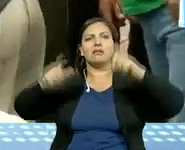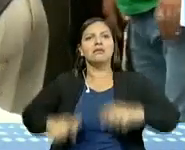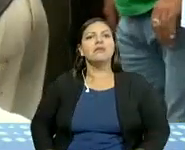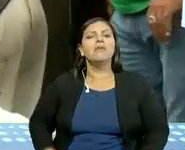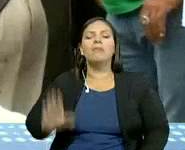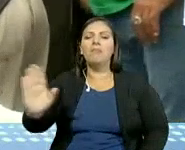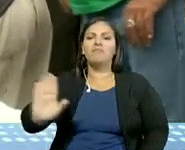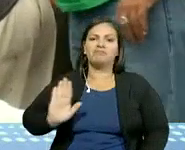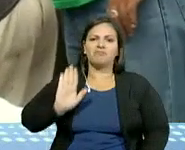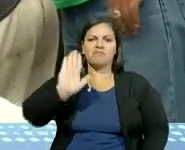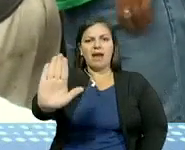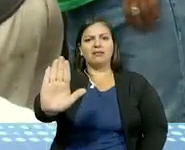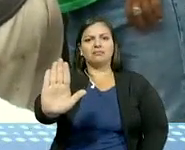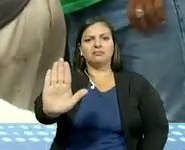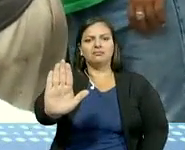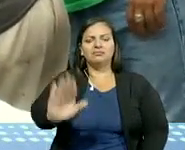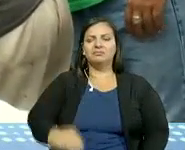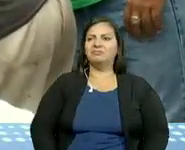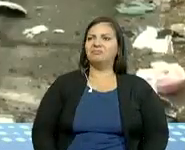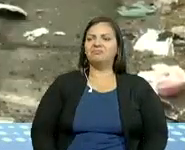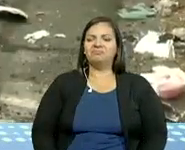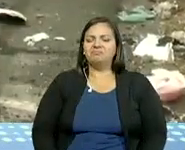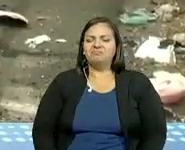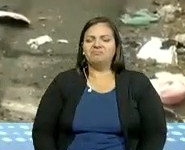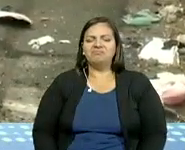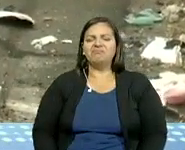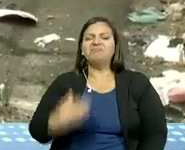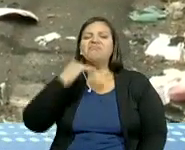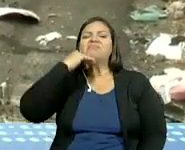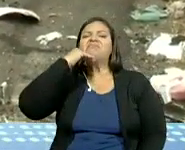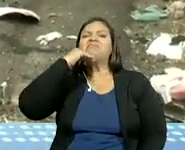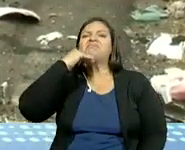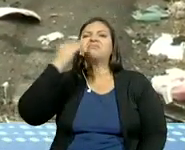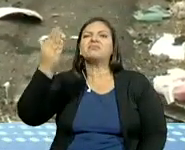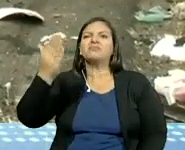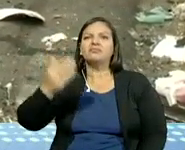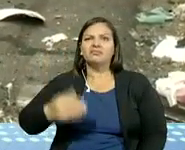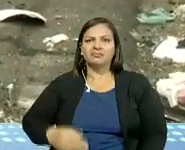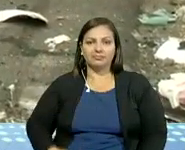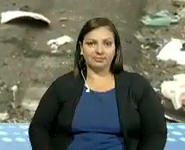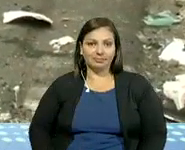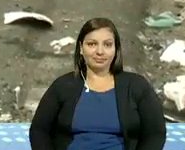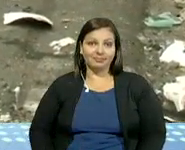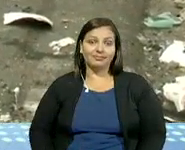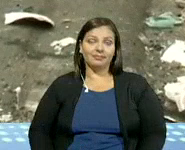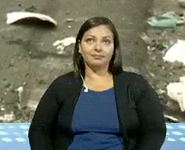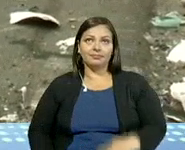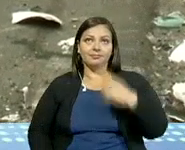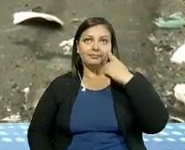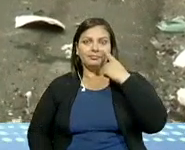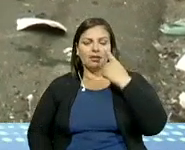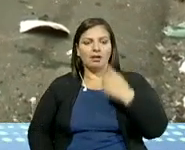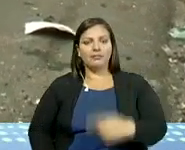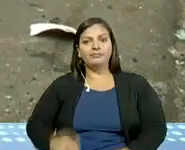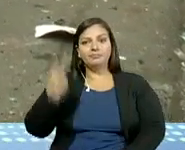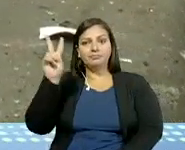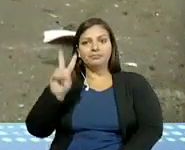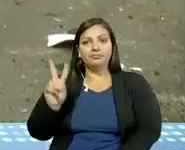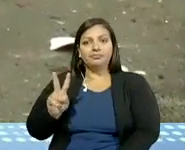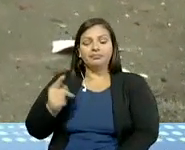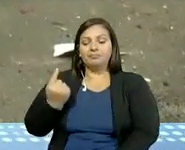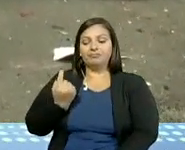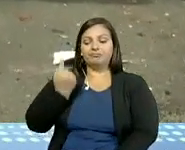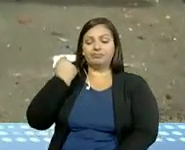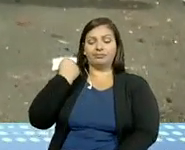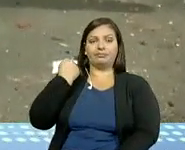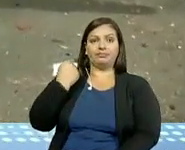respetaban las señales de tránsito, y aquí podemos percatarnos de lo que ocurrió, el último accidente que ocurrió el día viernes. Exactamente,